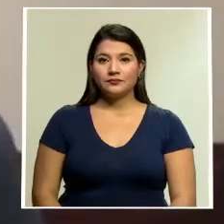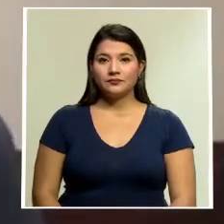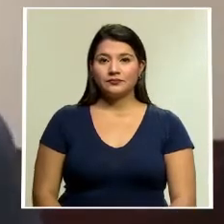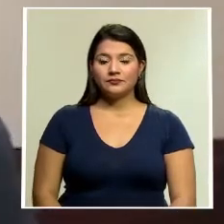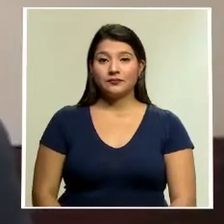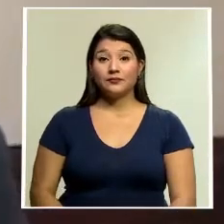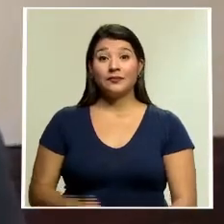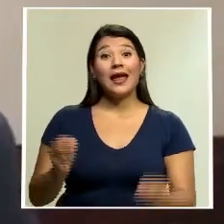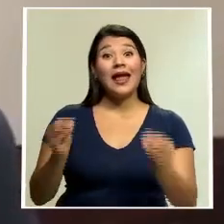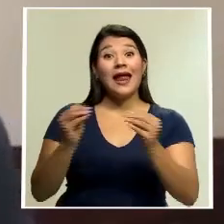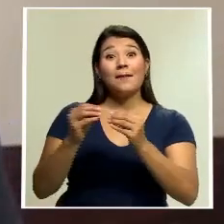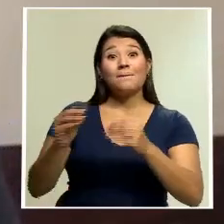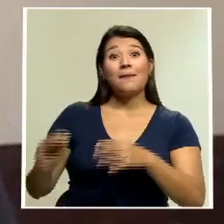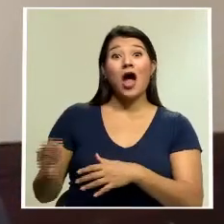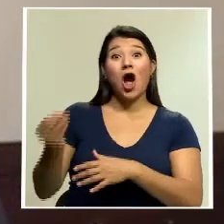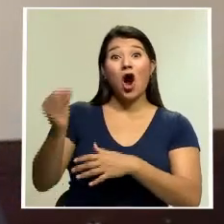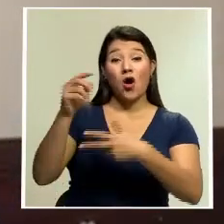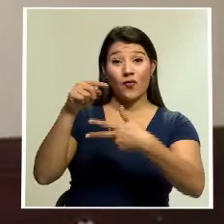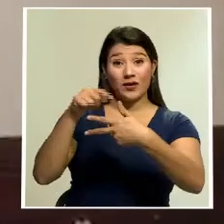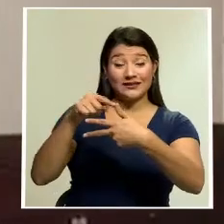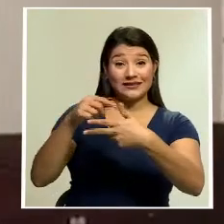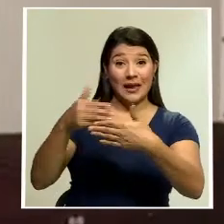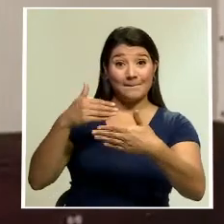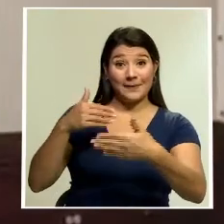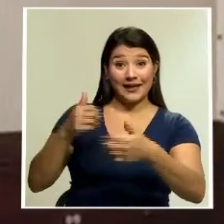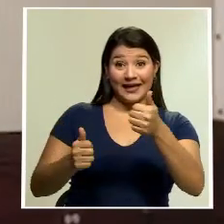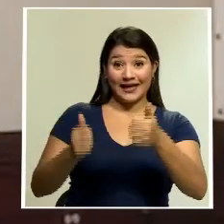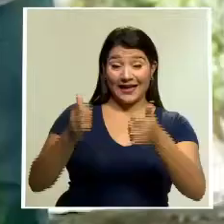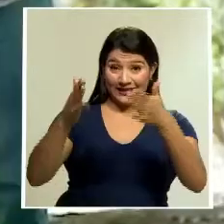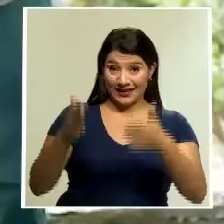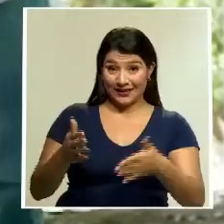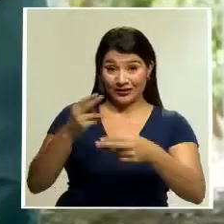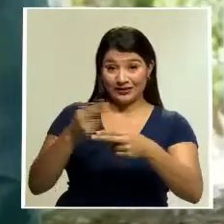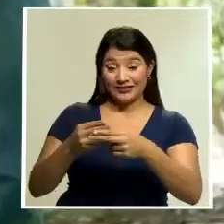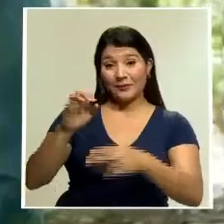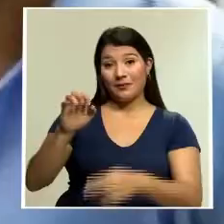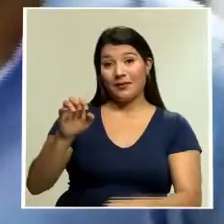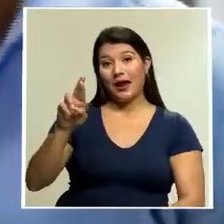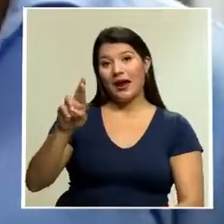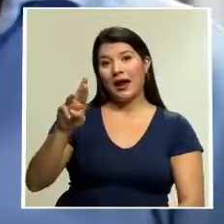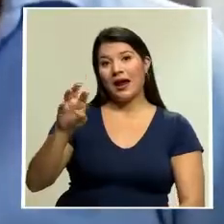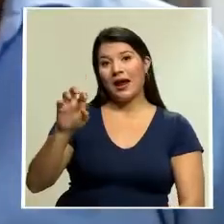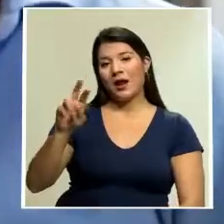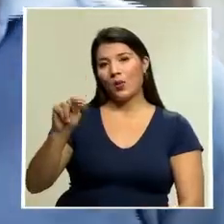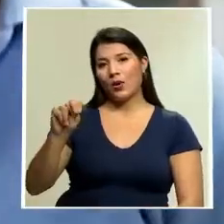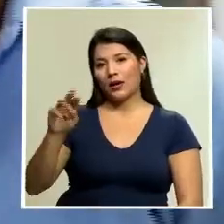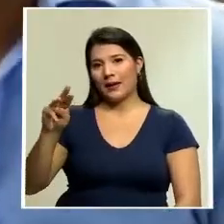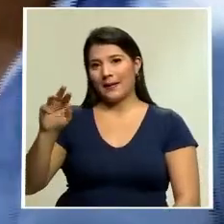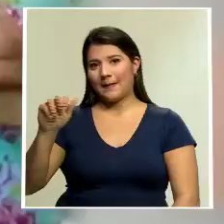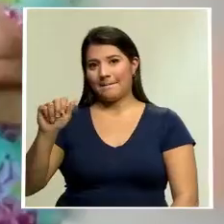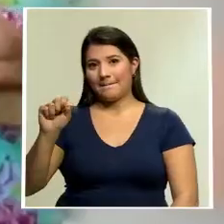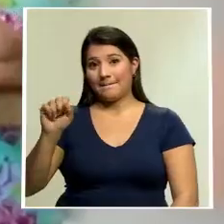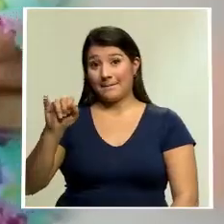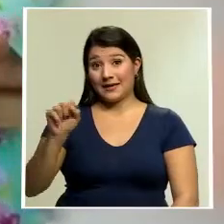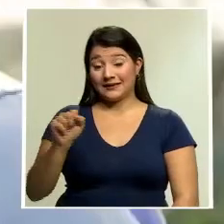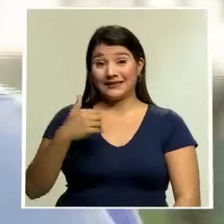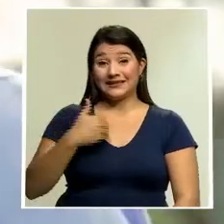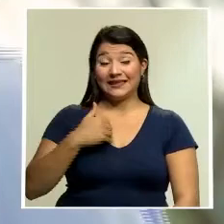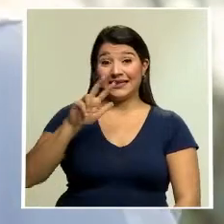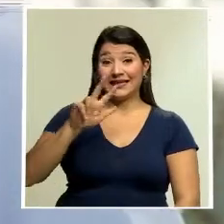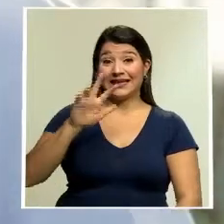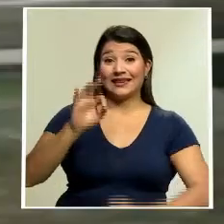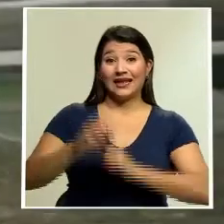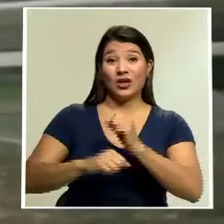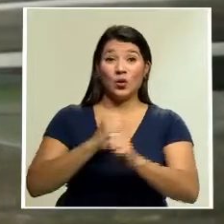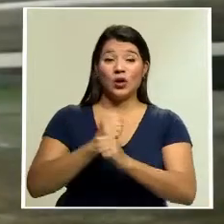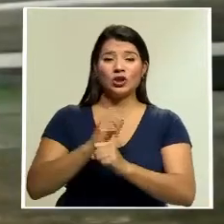El más joven de los precandidatos del Partido Unidad Social Cristiana es Erwin Yanán Macís Castro. Nació hace 39 años en la